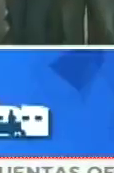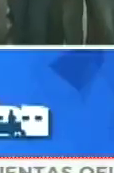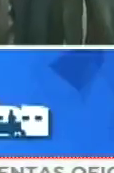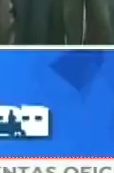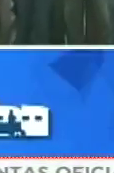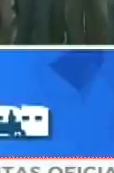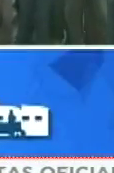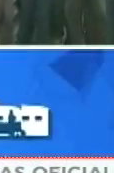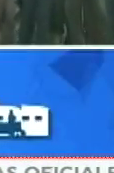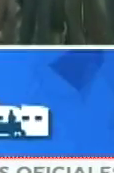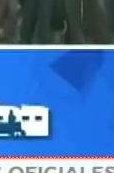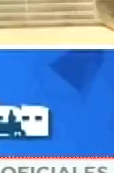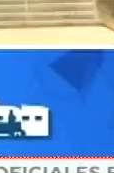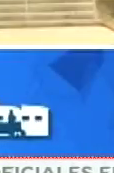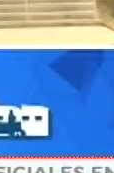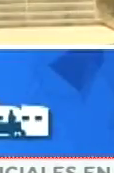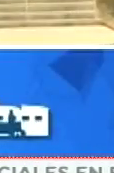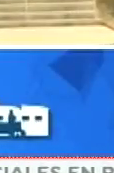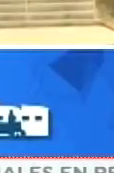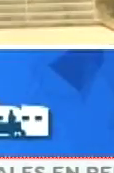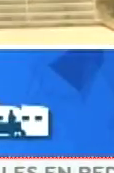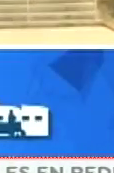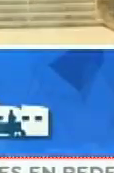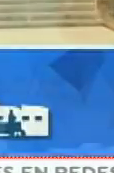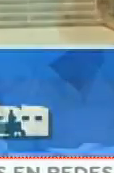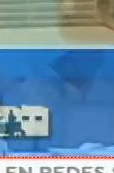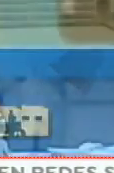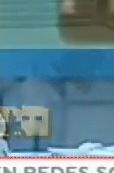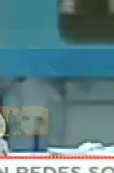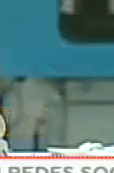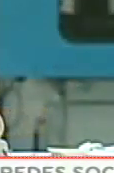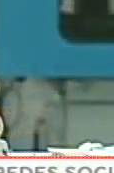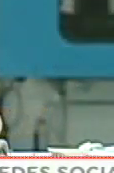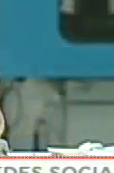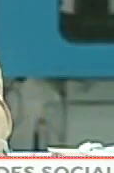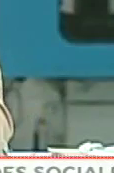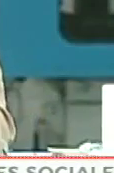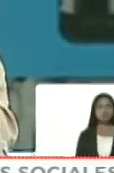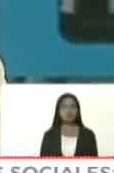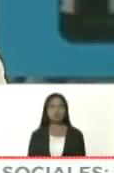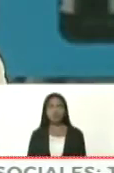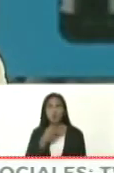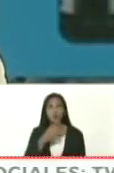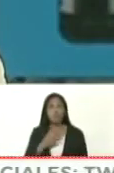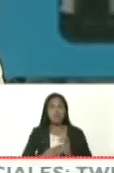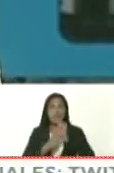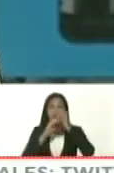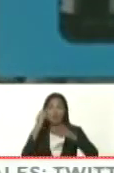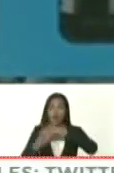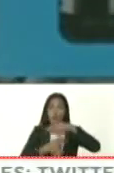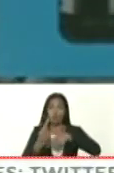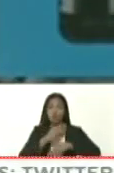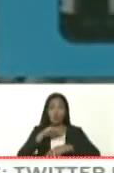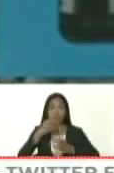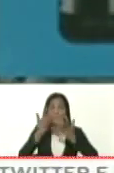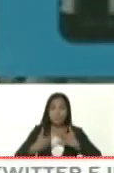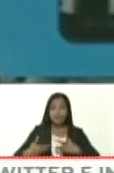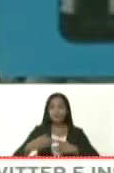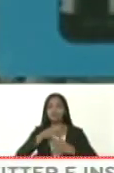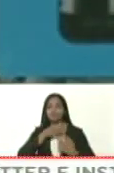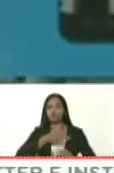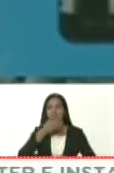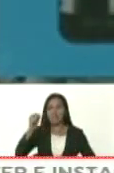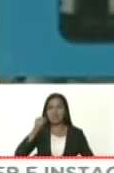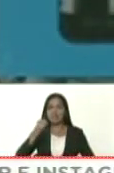nacional. ¡Venceremos! Bueno, este es el liderazgo de la revolución de nuestra empresa